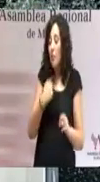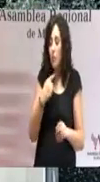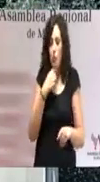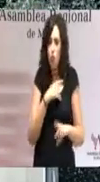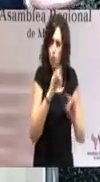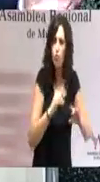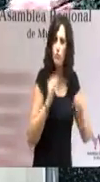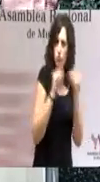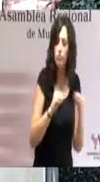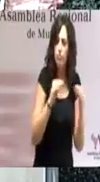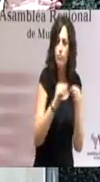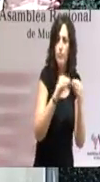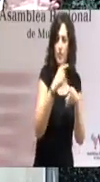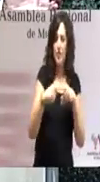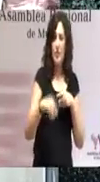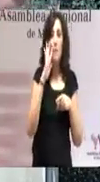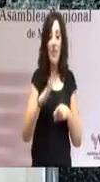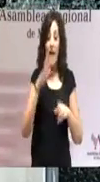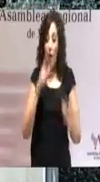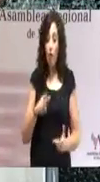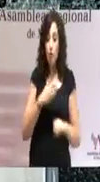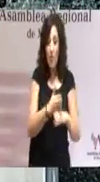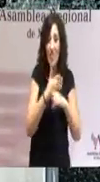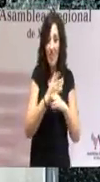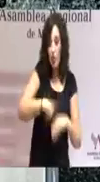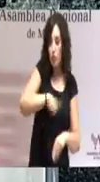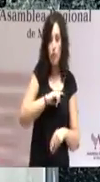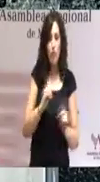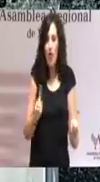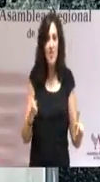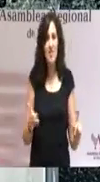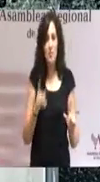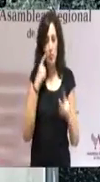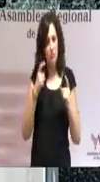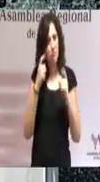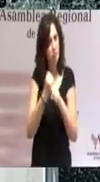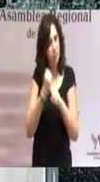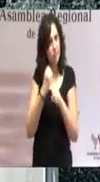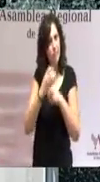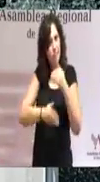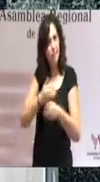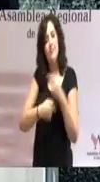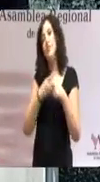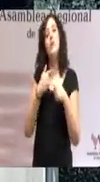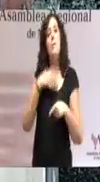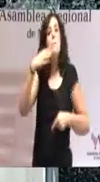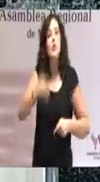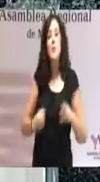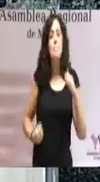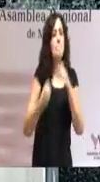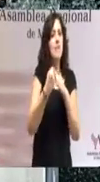tampoco es suficiente para ninguno de los que estamos aquí. Pero estamos trabajando para hacerlo posible. Y lo estamos haciendo con